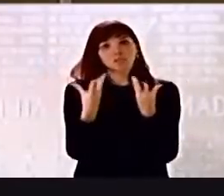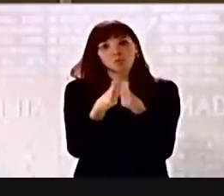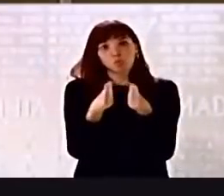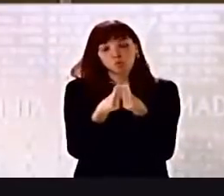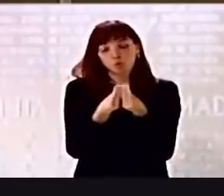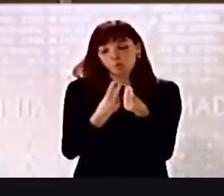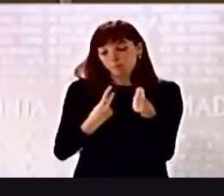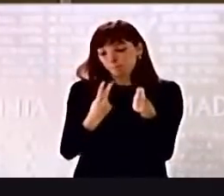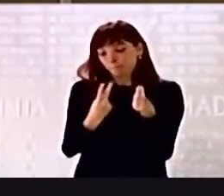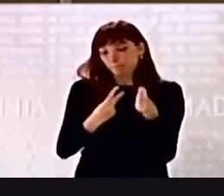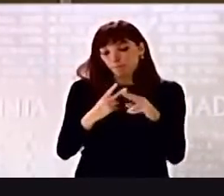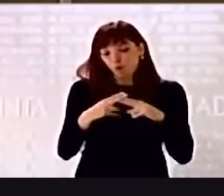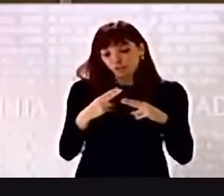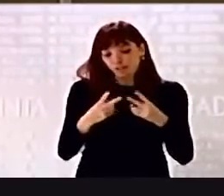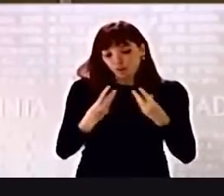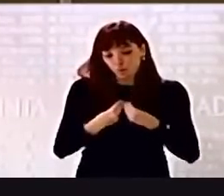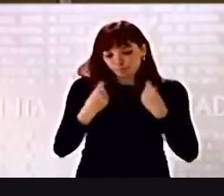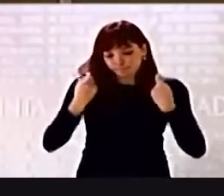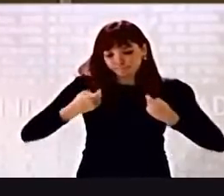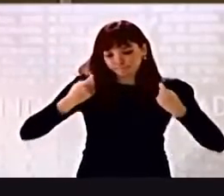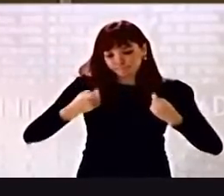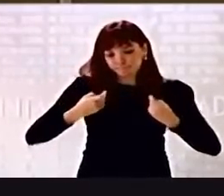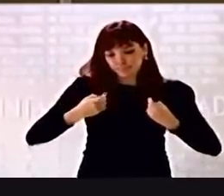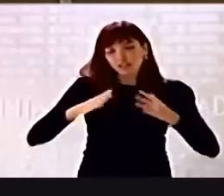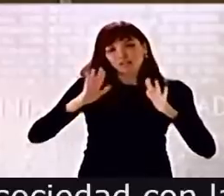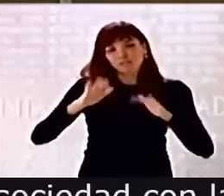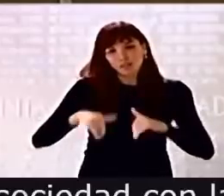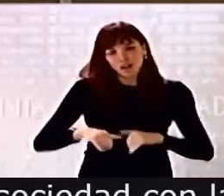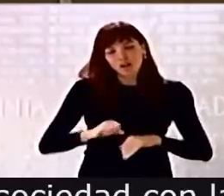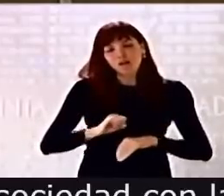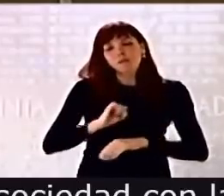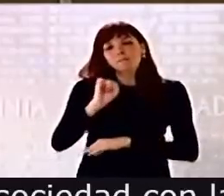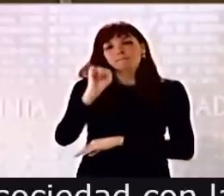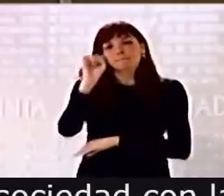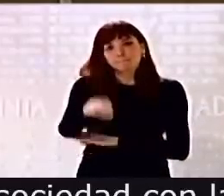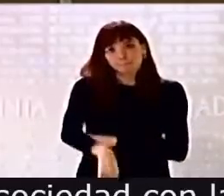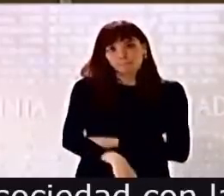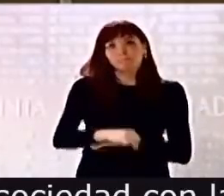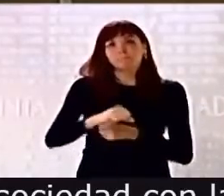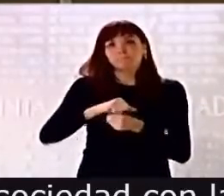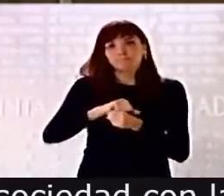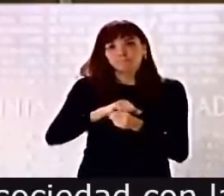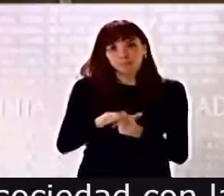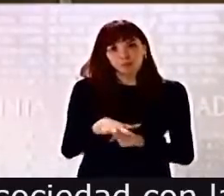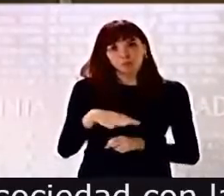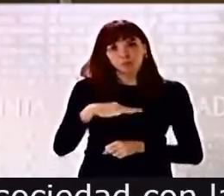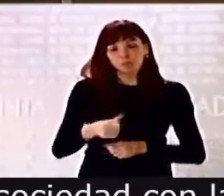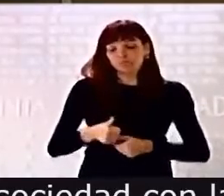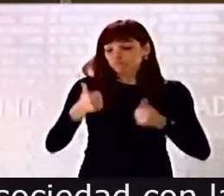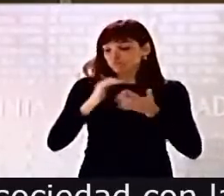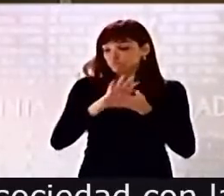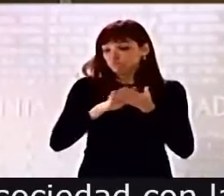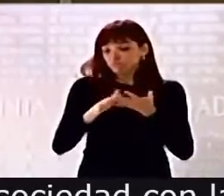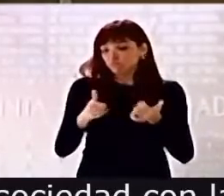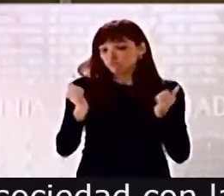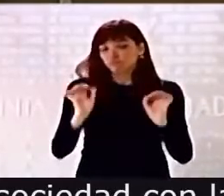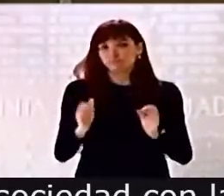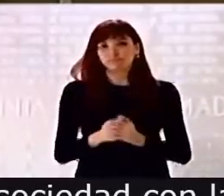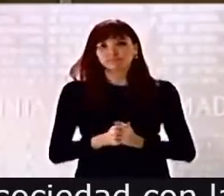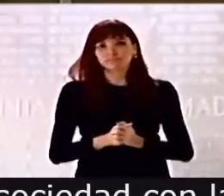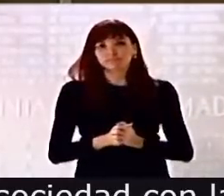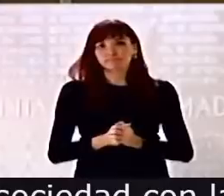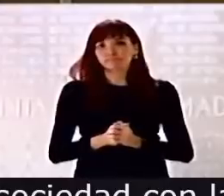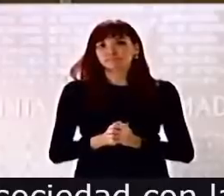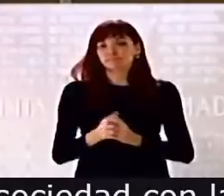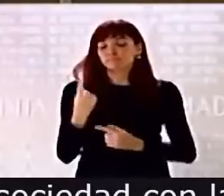política será la que logre vencer al virus. Por mi parte, nada más, y